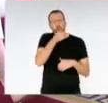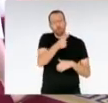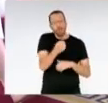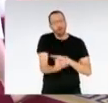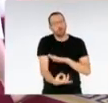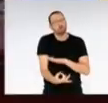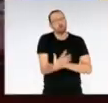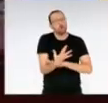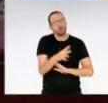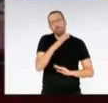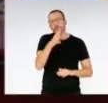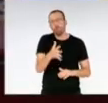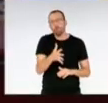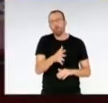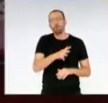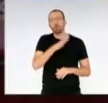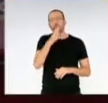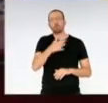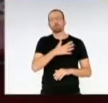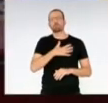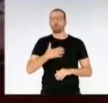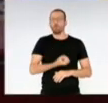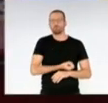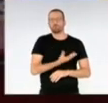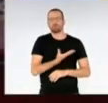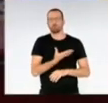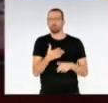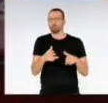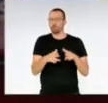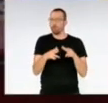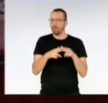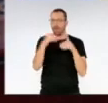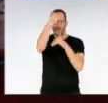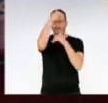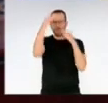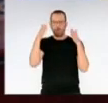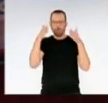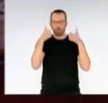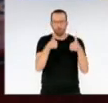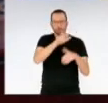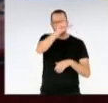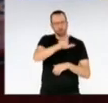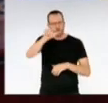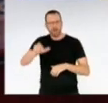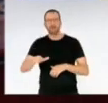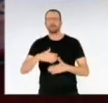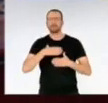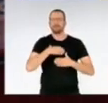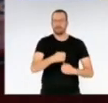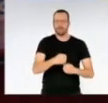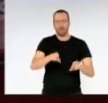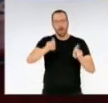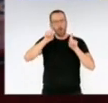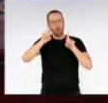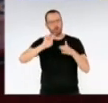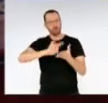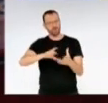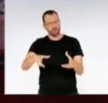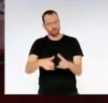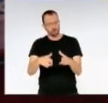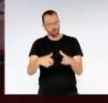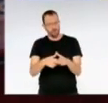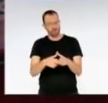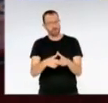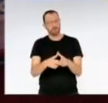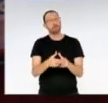con la voluntad, con la vocación social de atender a las personas, la sanidad, la educación, los servicios sociales, y